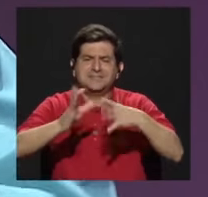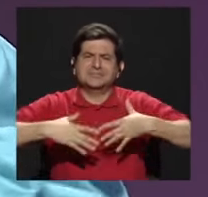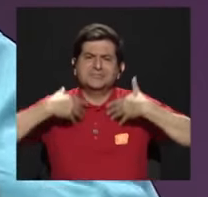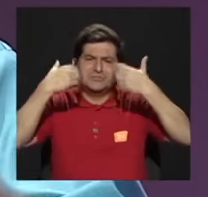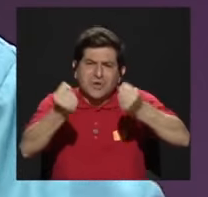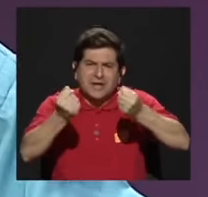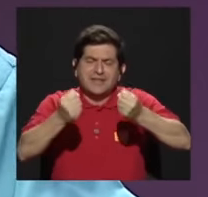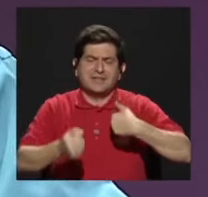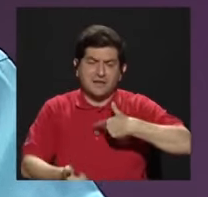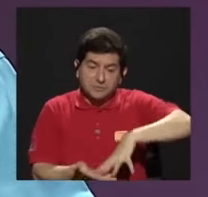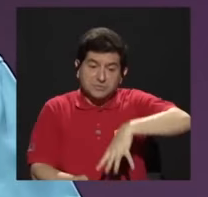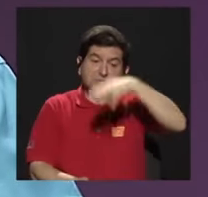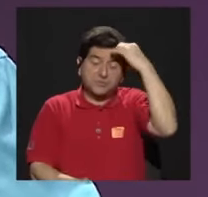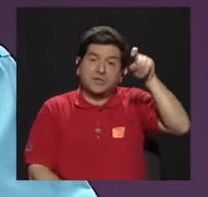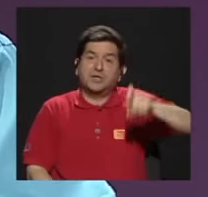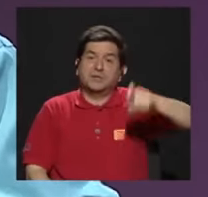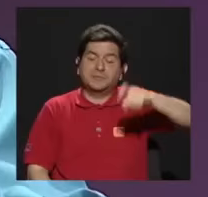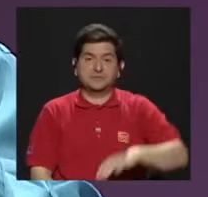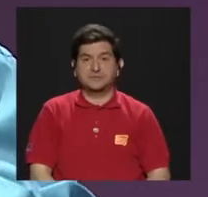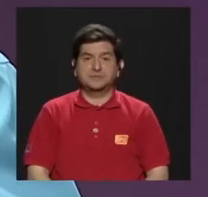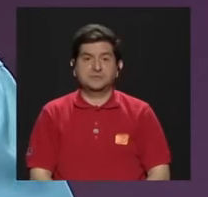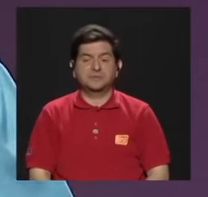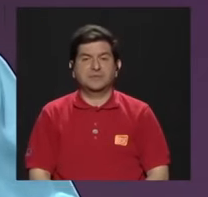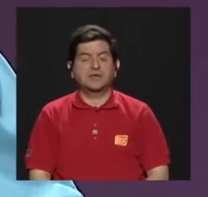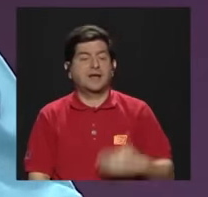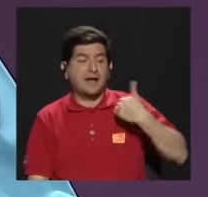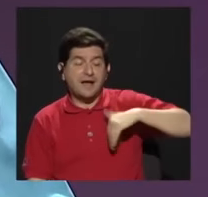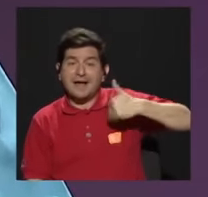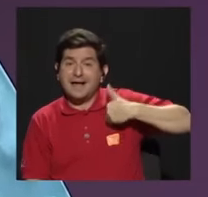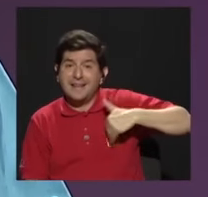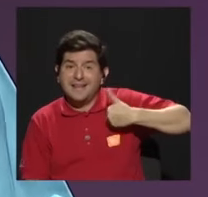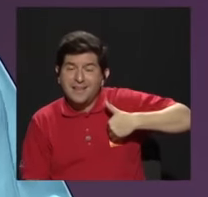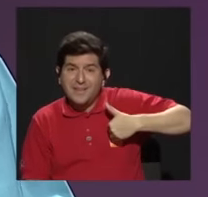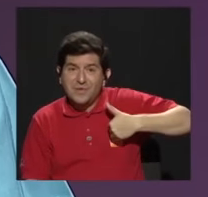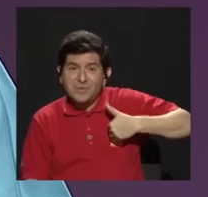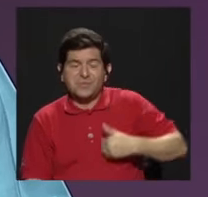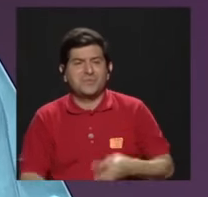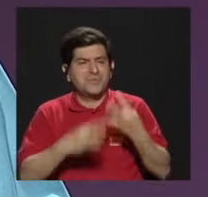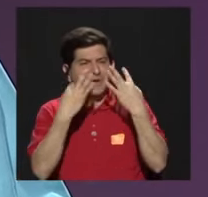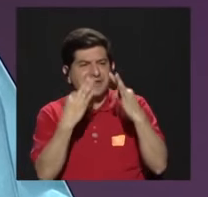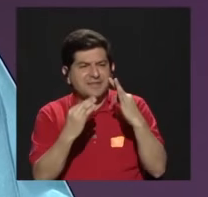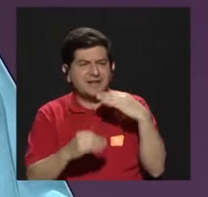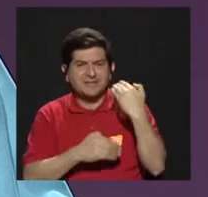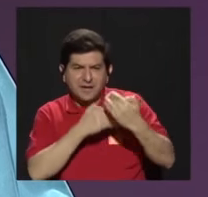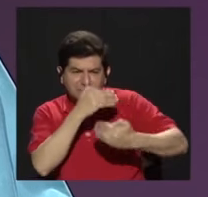que aprender a hacer. Lo mismo, es que el hombre hay que ir haciéndolo,